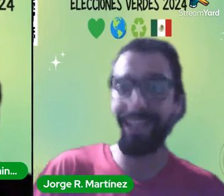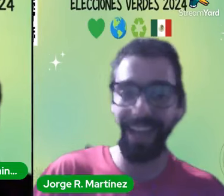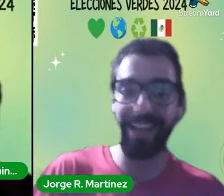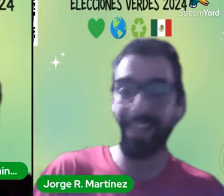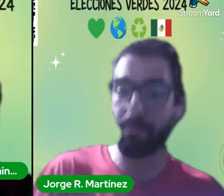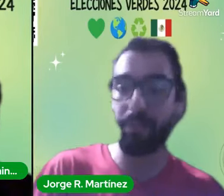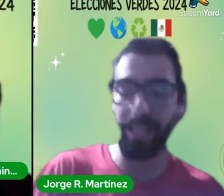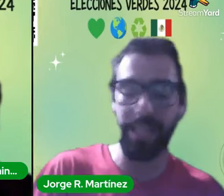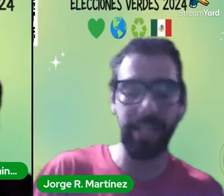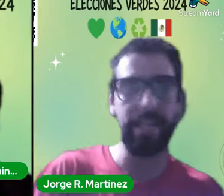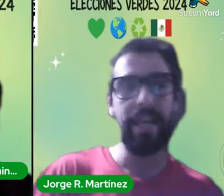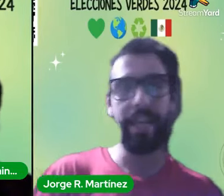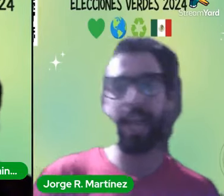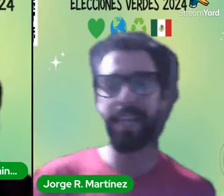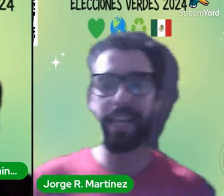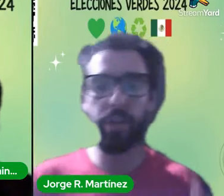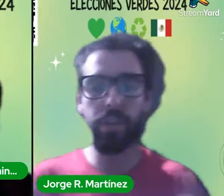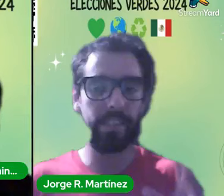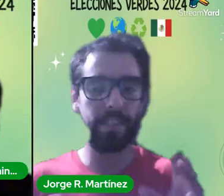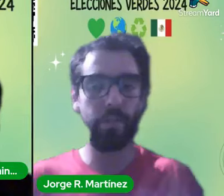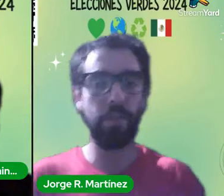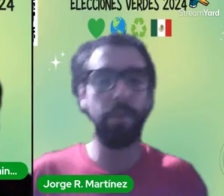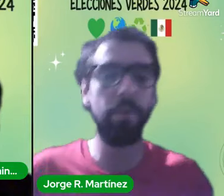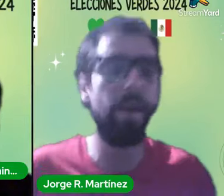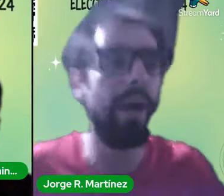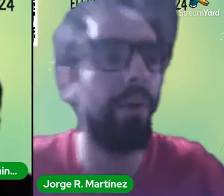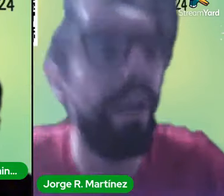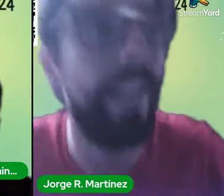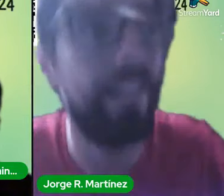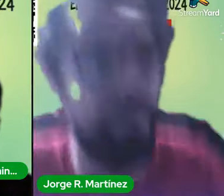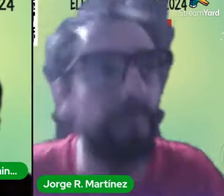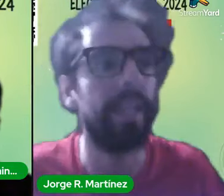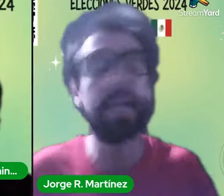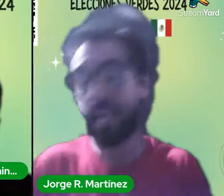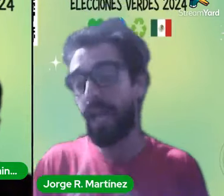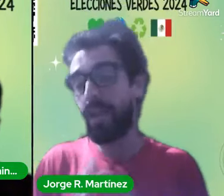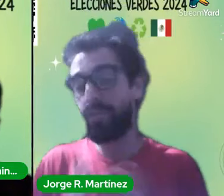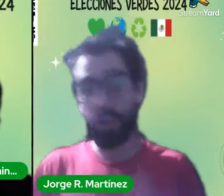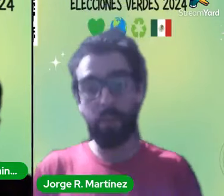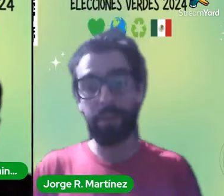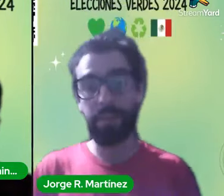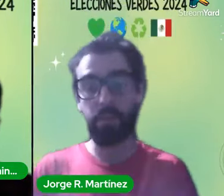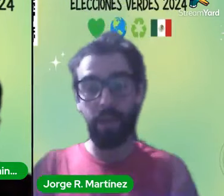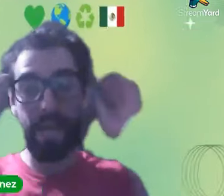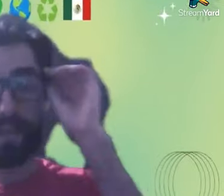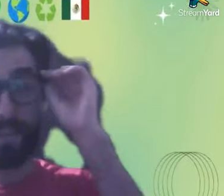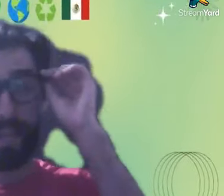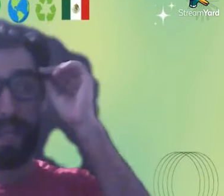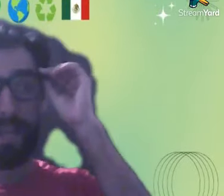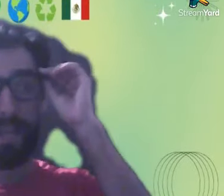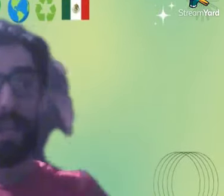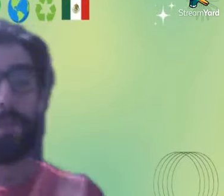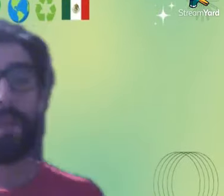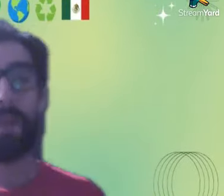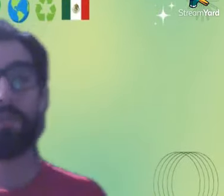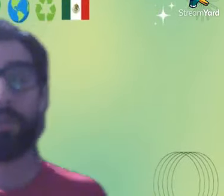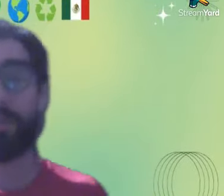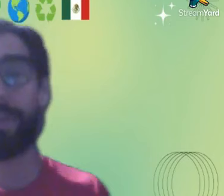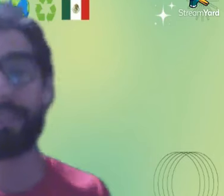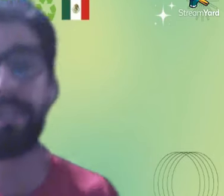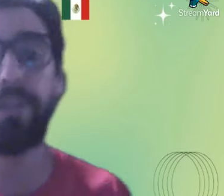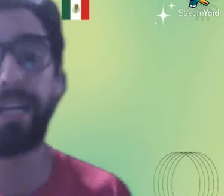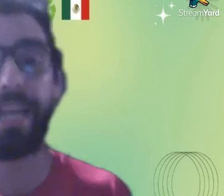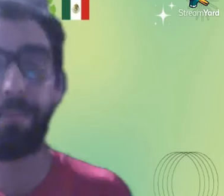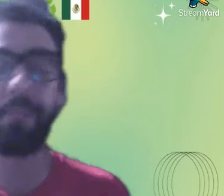agregar electromovilidad que ahí quedó de cierta forma muy vago la electromovilidad yo en lo particular soy muy